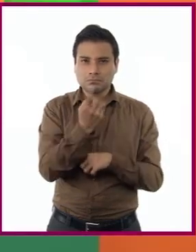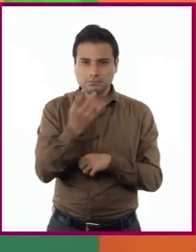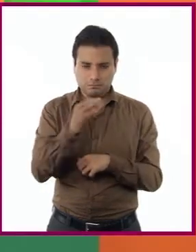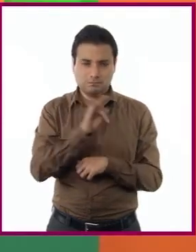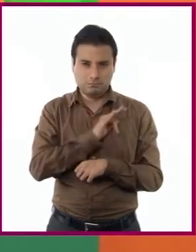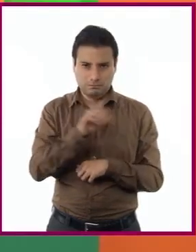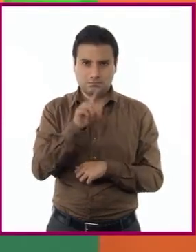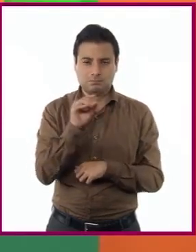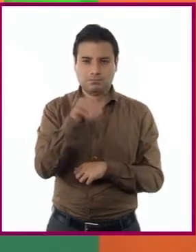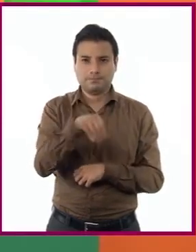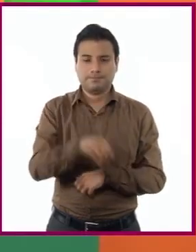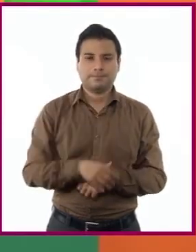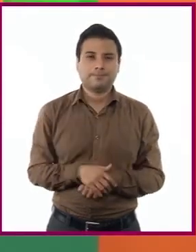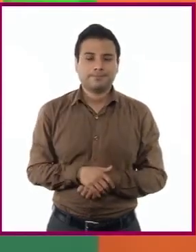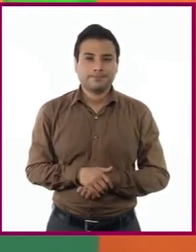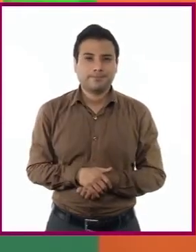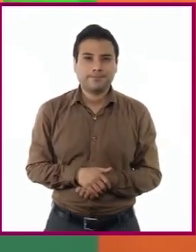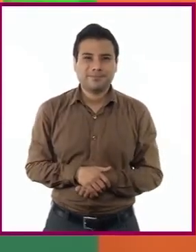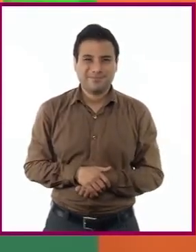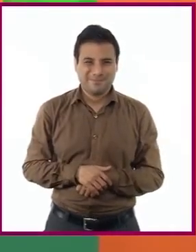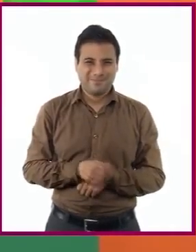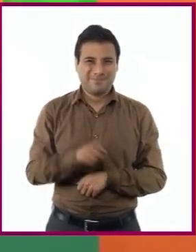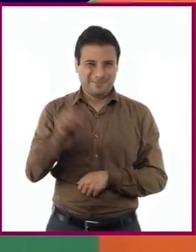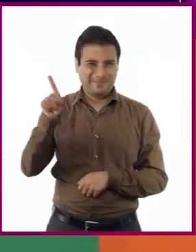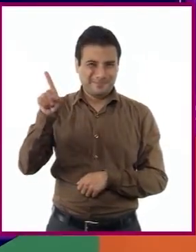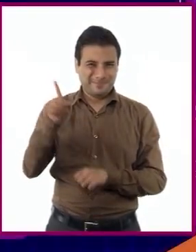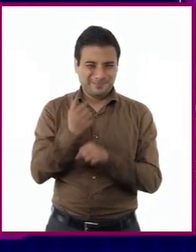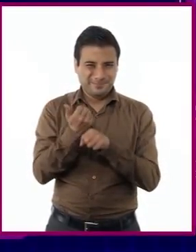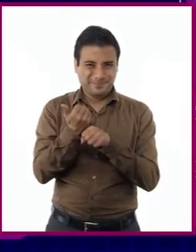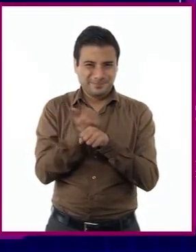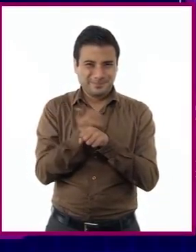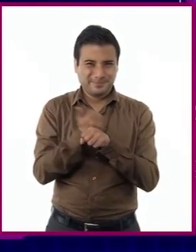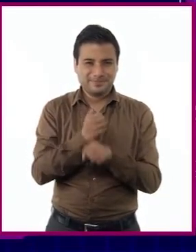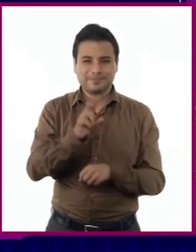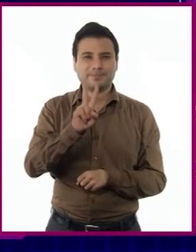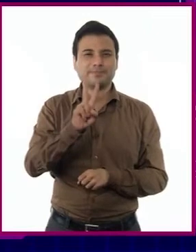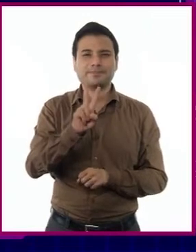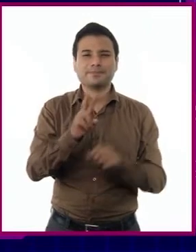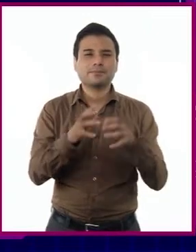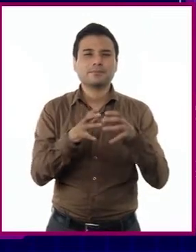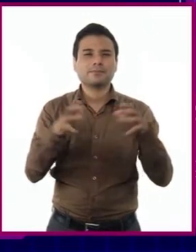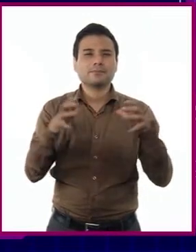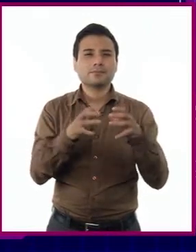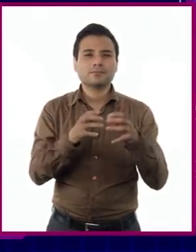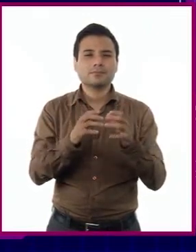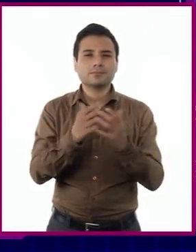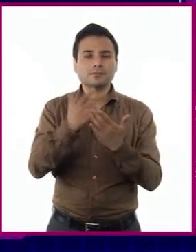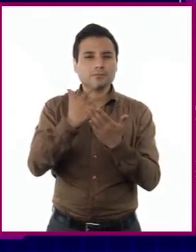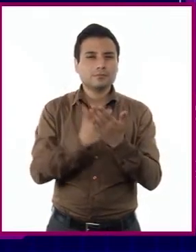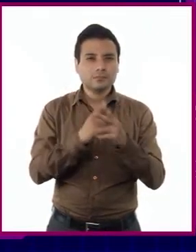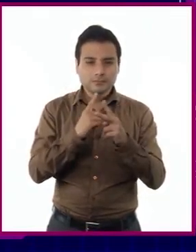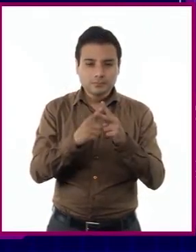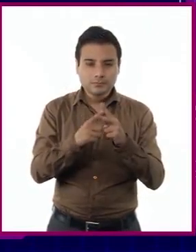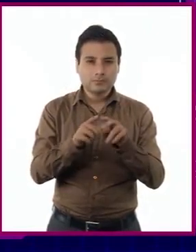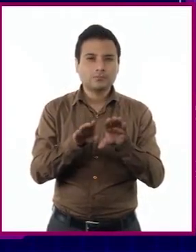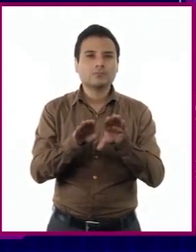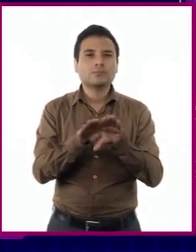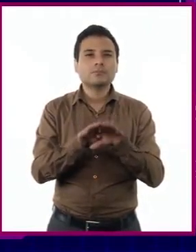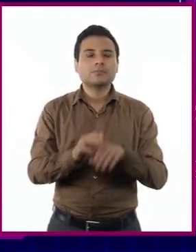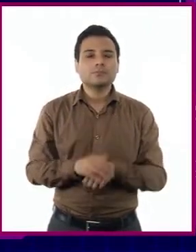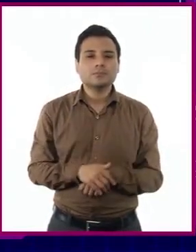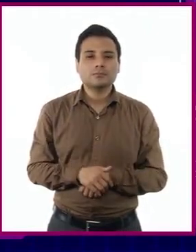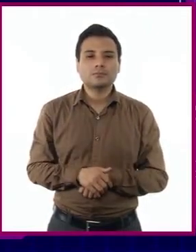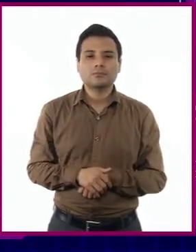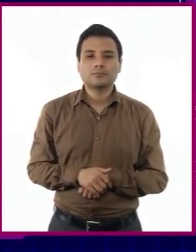así el volumen de este prisma recto en particular puede calcularse como el volumen